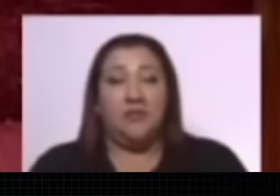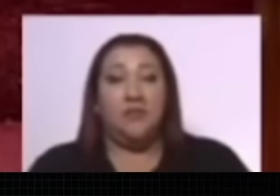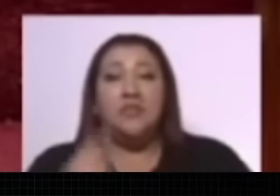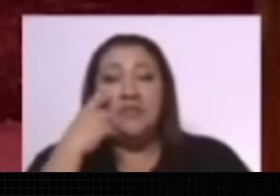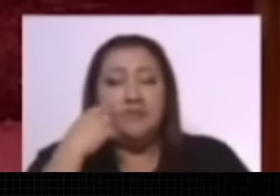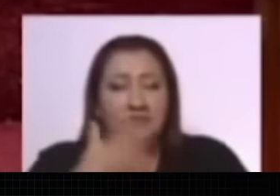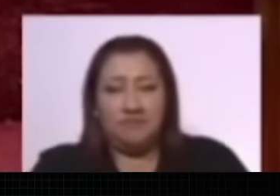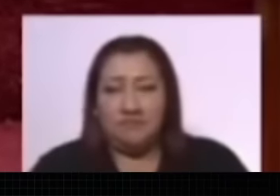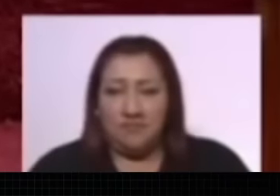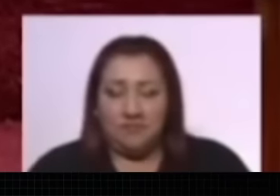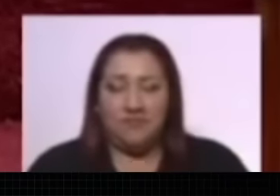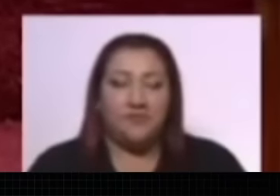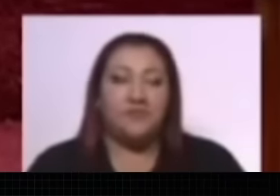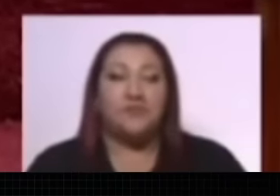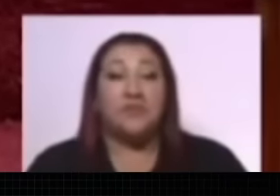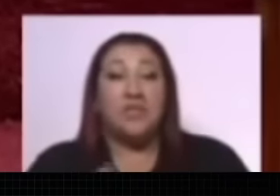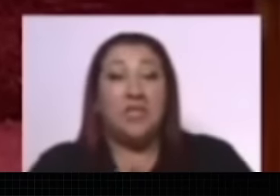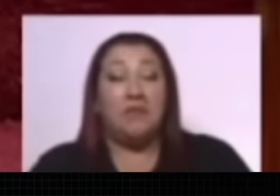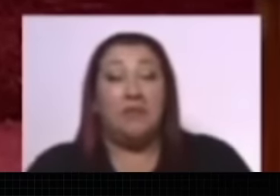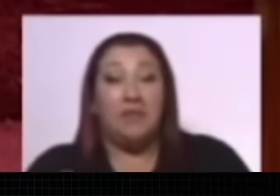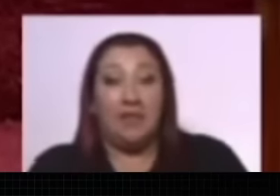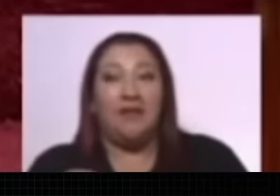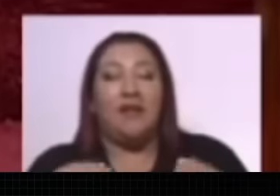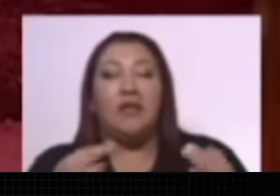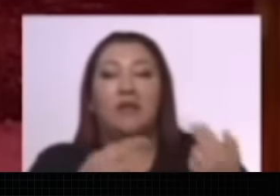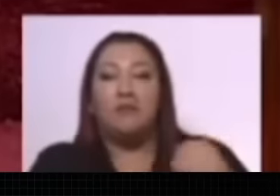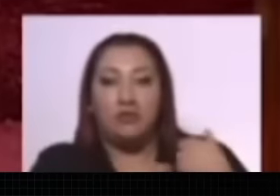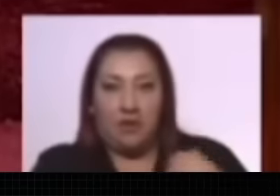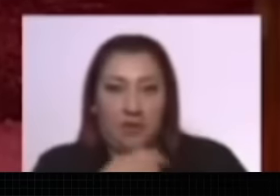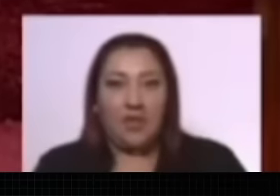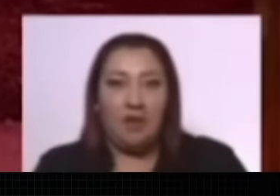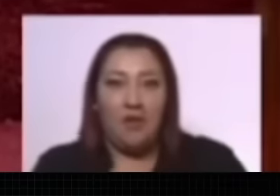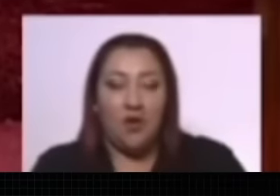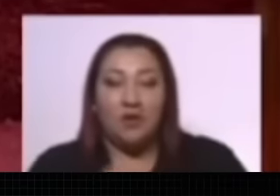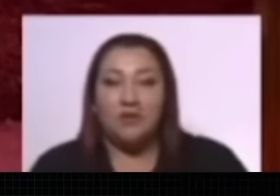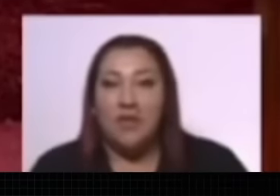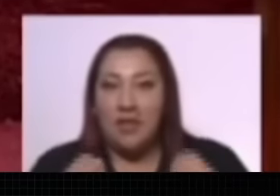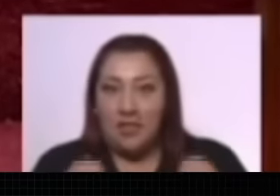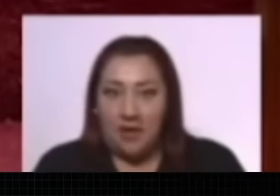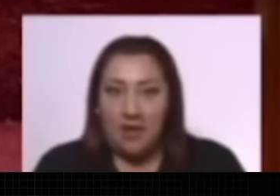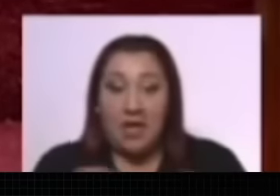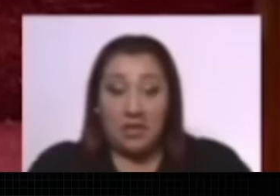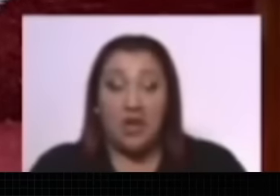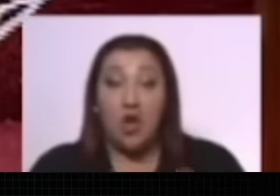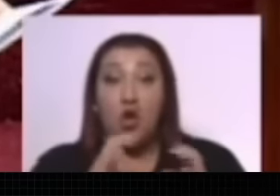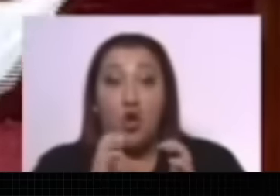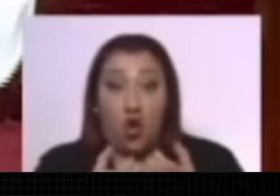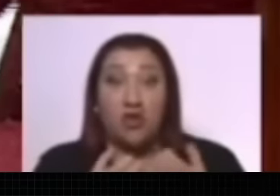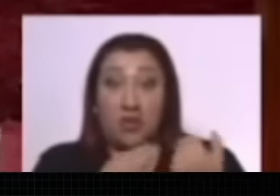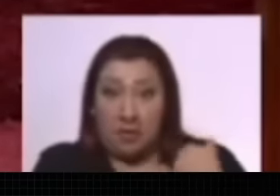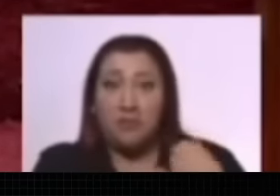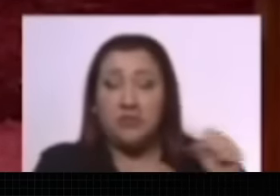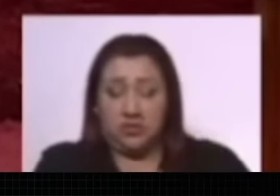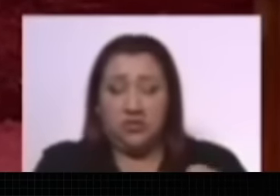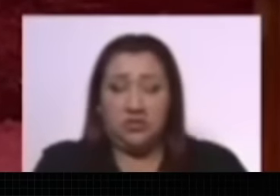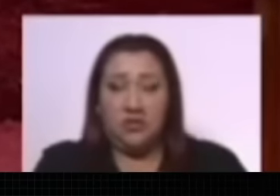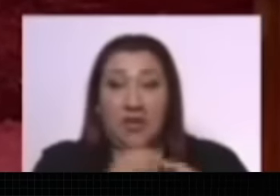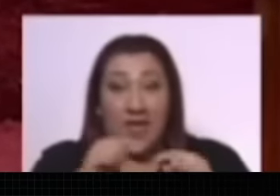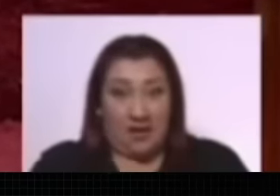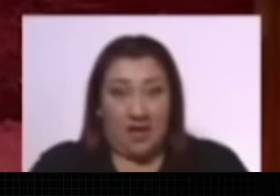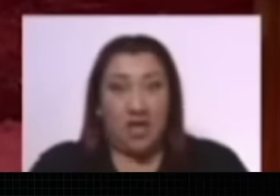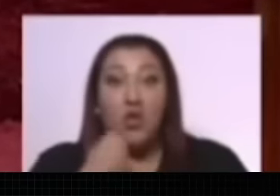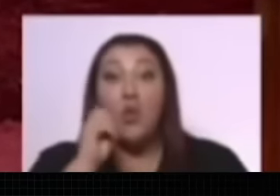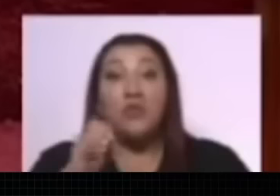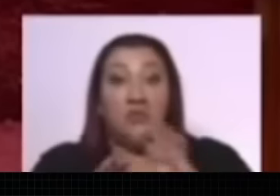Señores, no obstante que la competencia funcional es del Congreso, y aquí va para